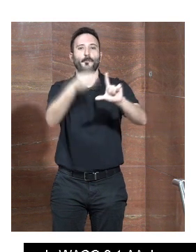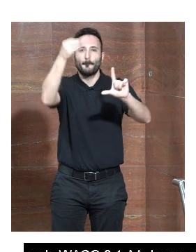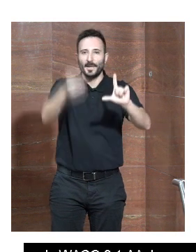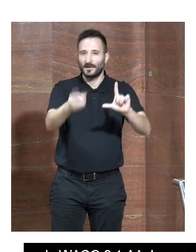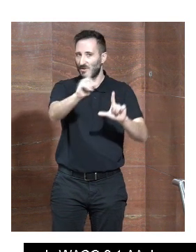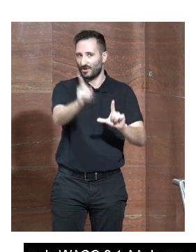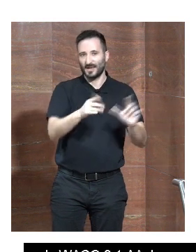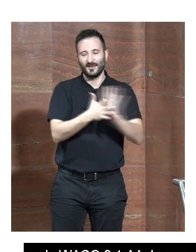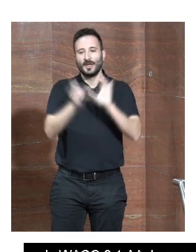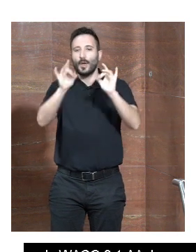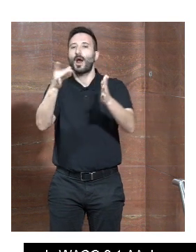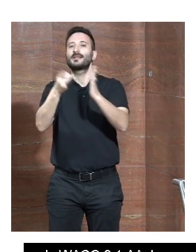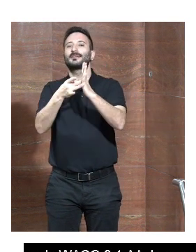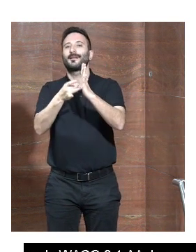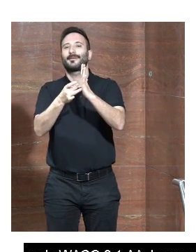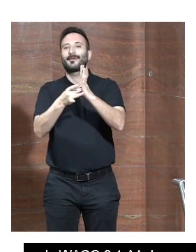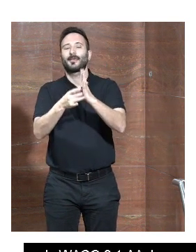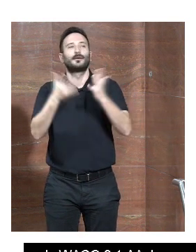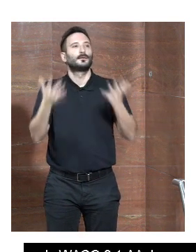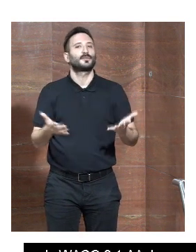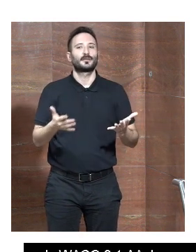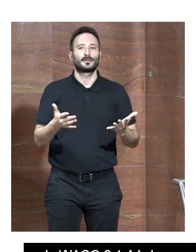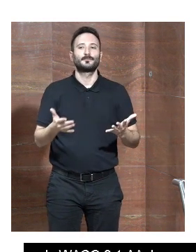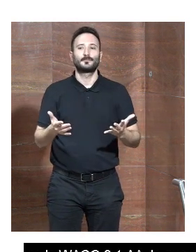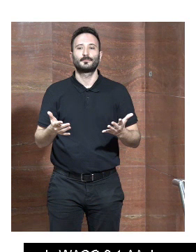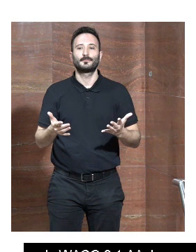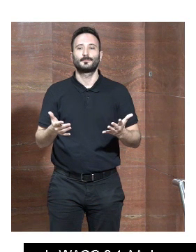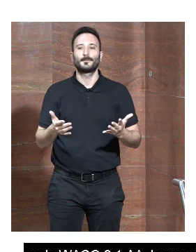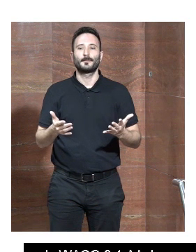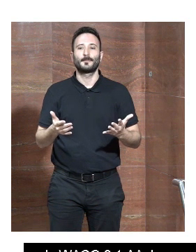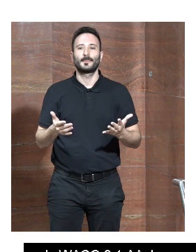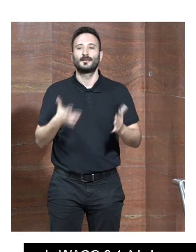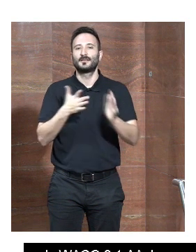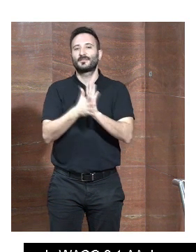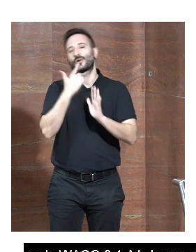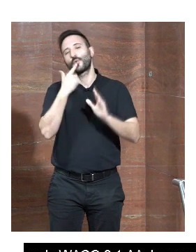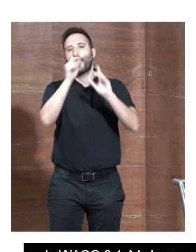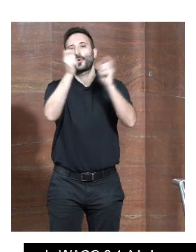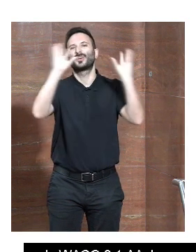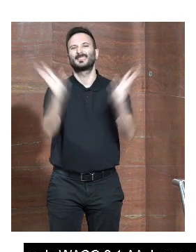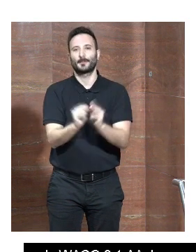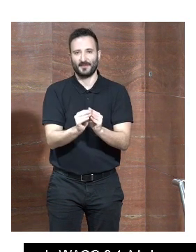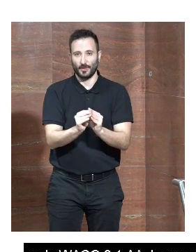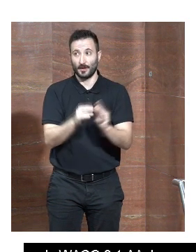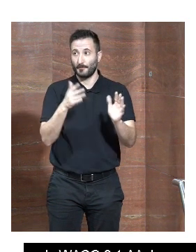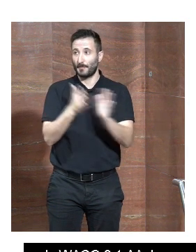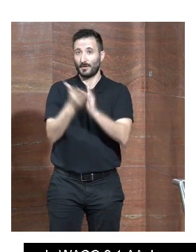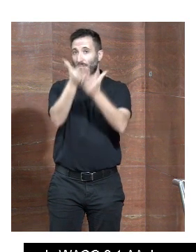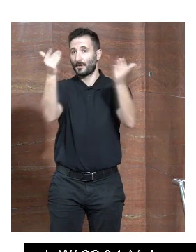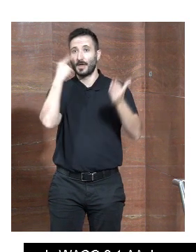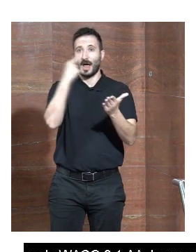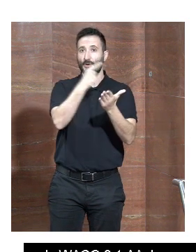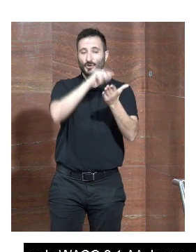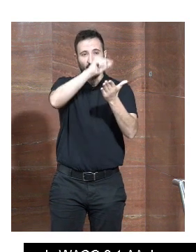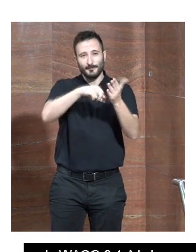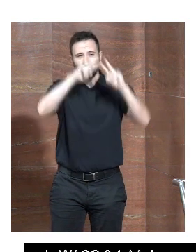lo de calidad, ¿vale? Esto es una digamos, un poquito una simplificación, pero nadie te hace una auditoría de